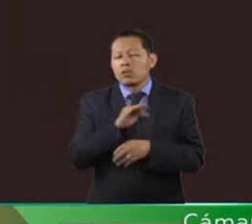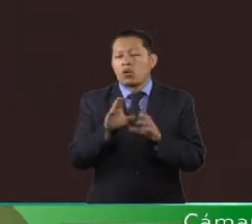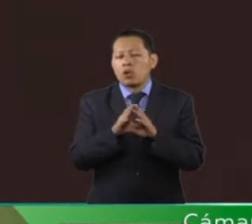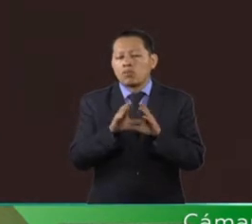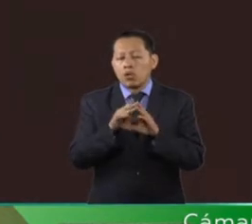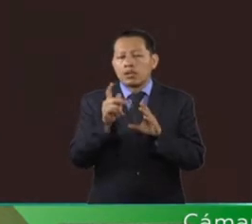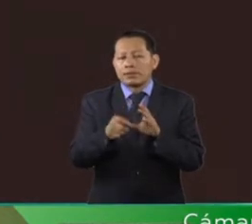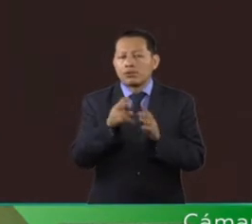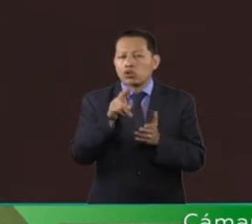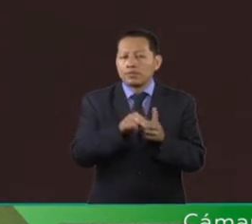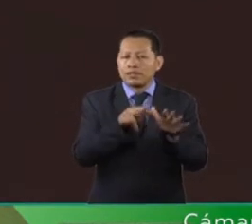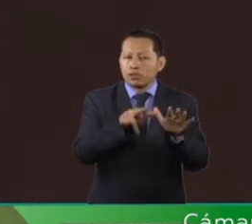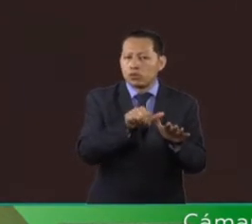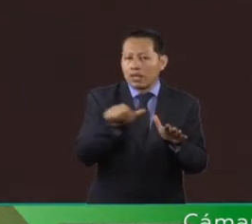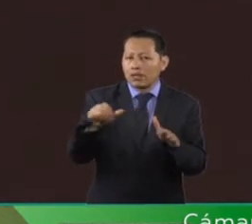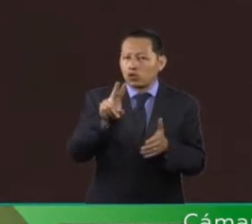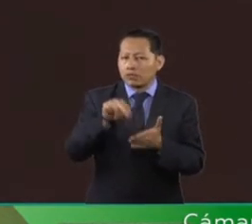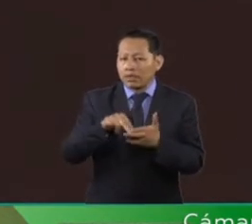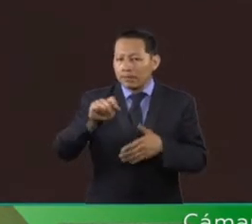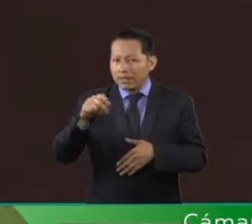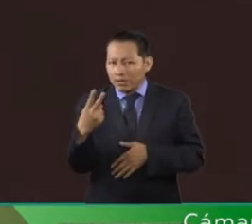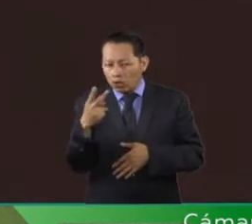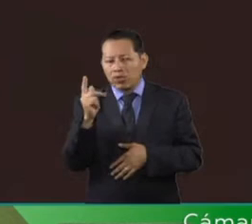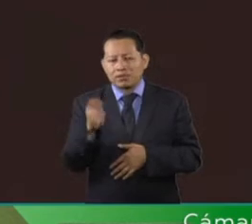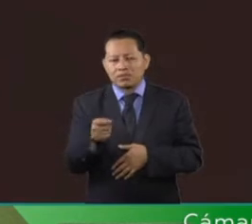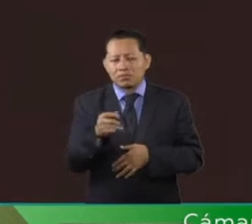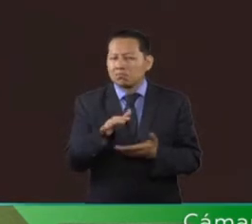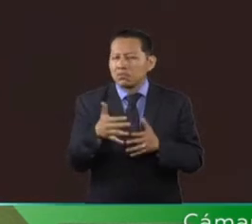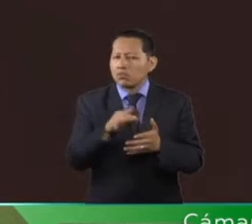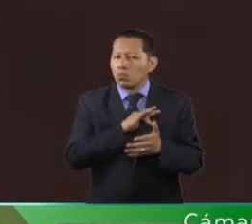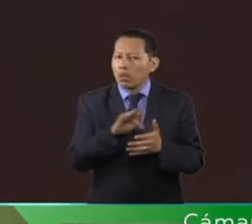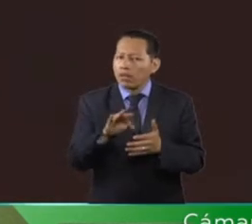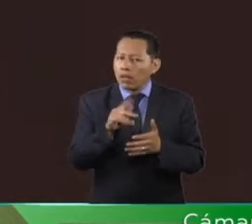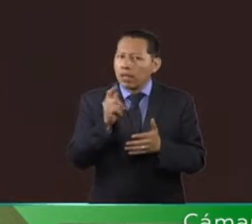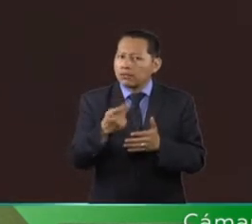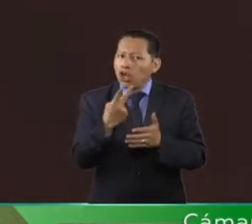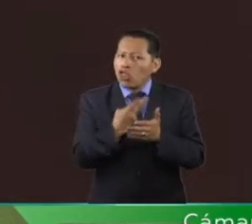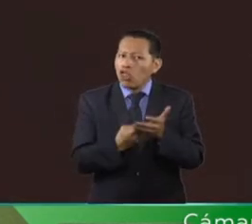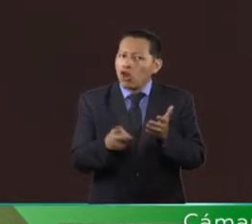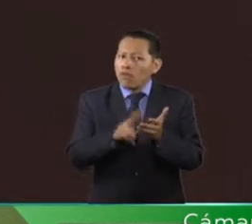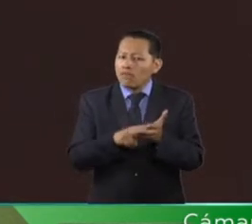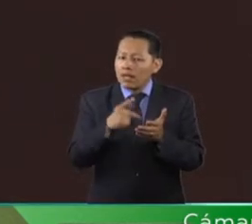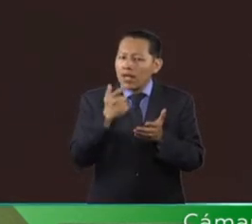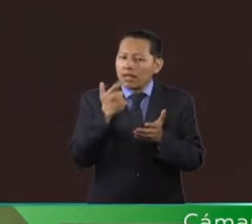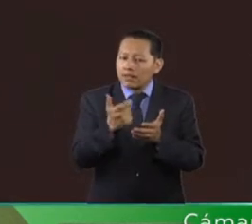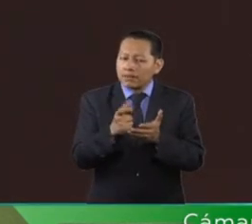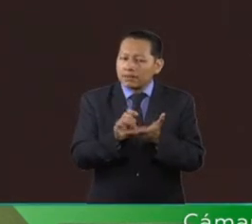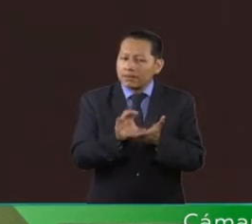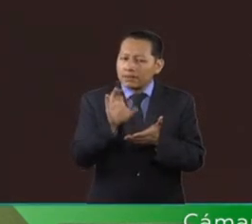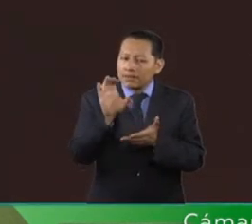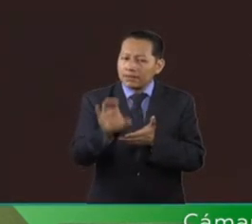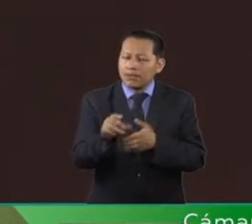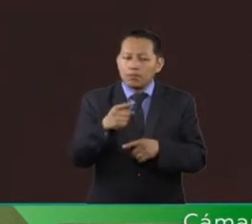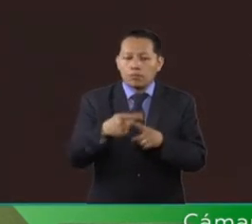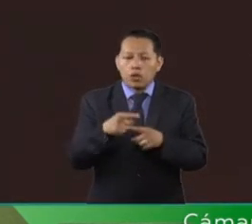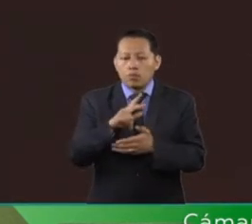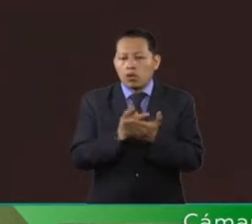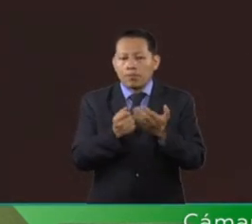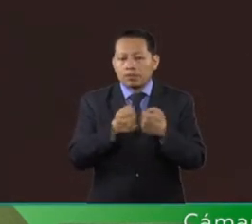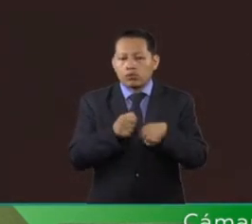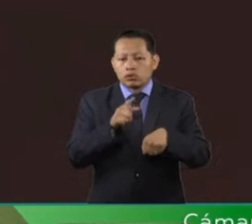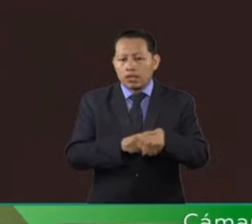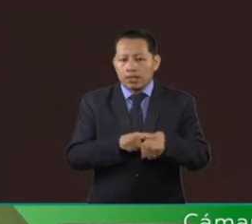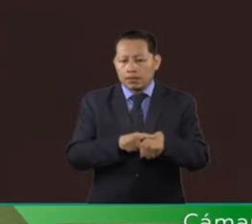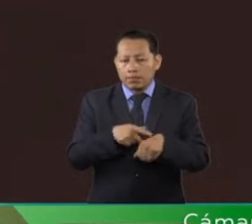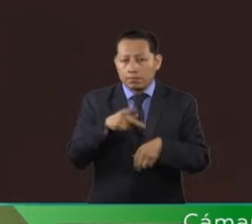de 2018 al 2022 prácticamente se duplicaron los recursos transferidos por programas sociales,